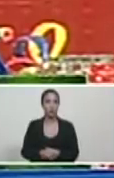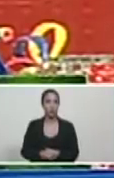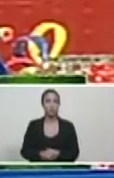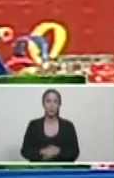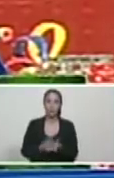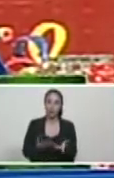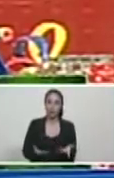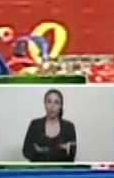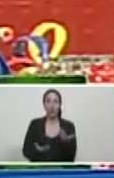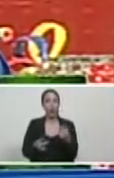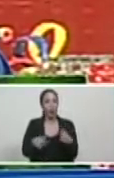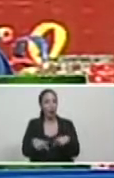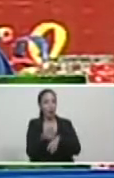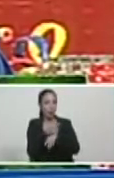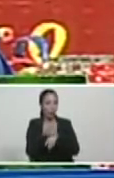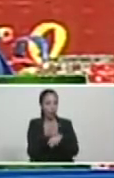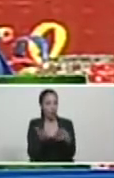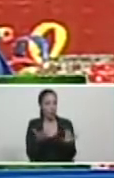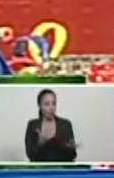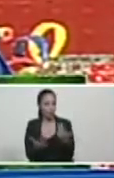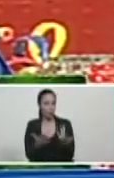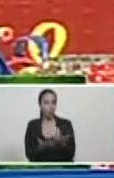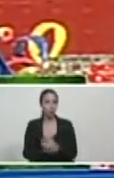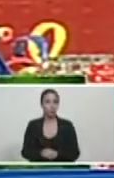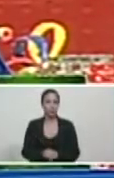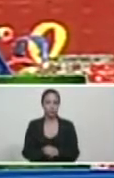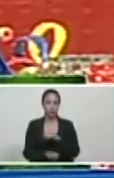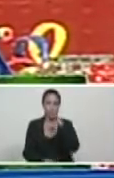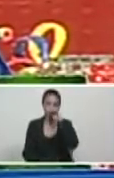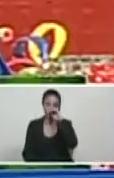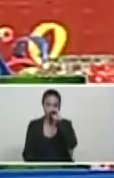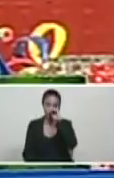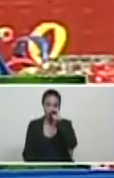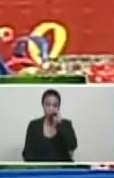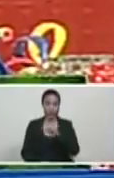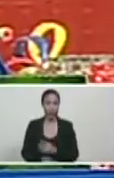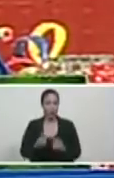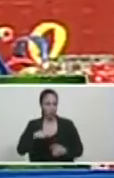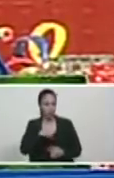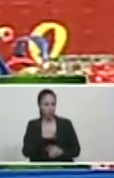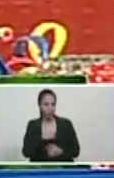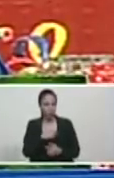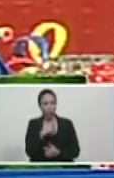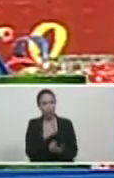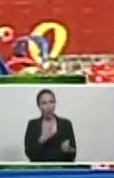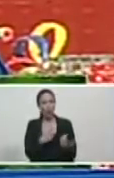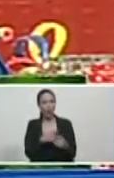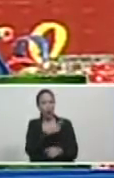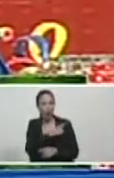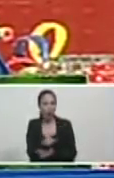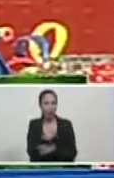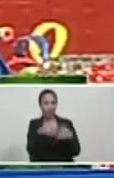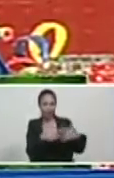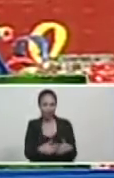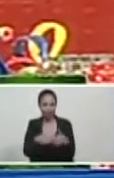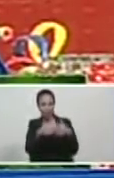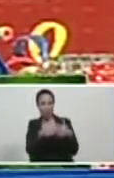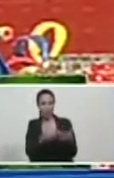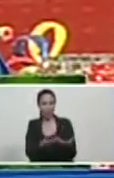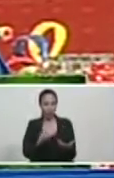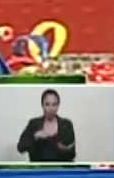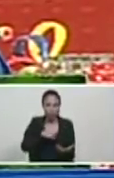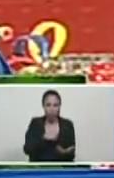¿Obedece a quién el gobierno? ¿Al imperialismo norteamericano? ¿Obedece a la oligarquía golpista?